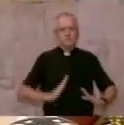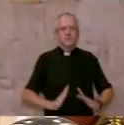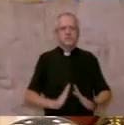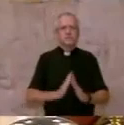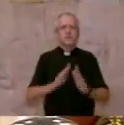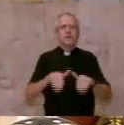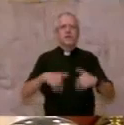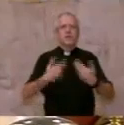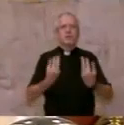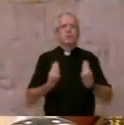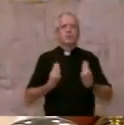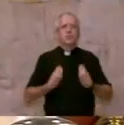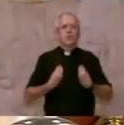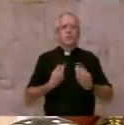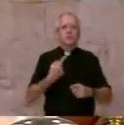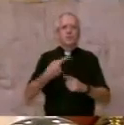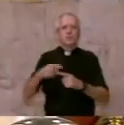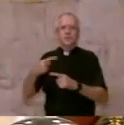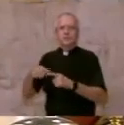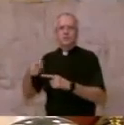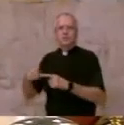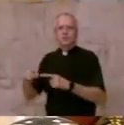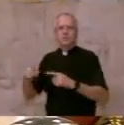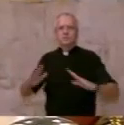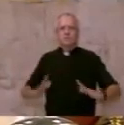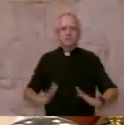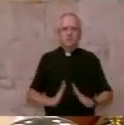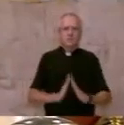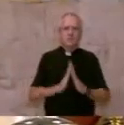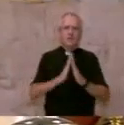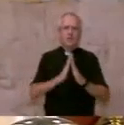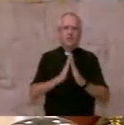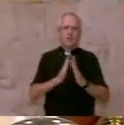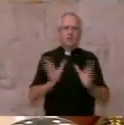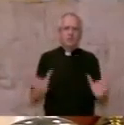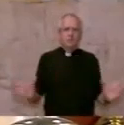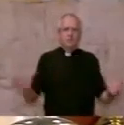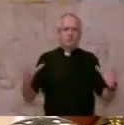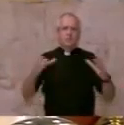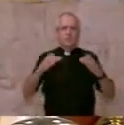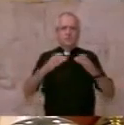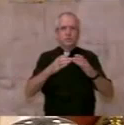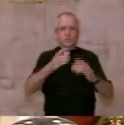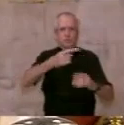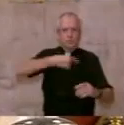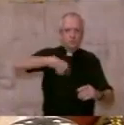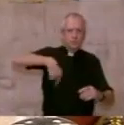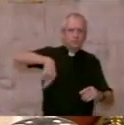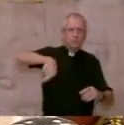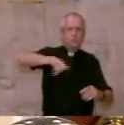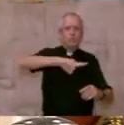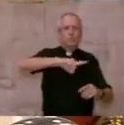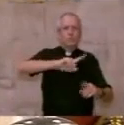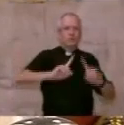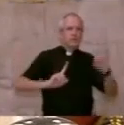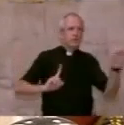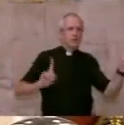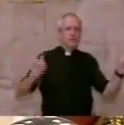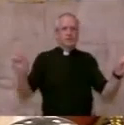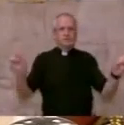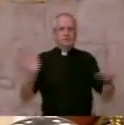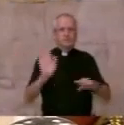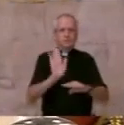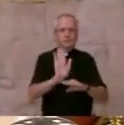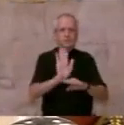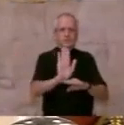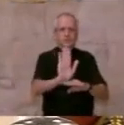fuerza del Espíritu Santo, das vida y santificas todo y congregas a tu pueblo sin cesar para que ofrezca en tu